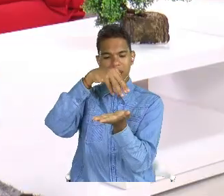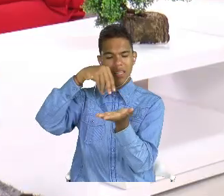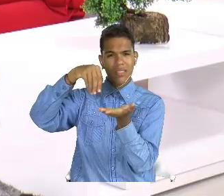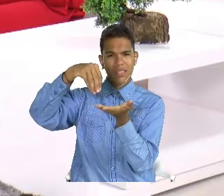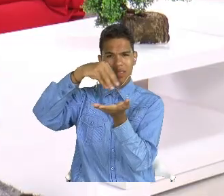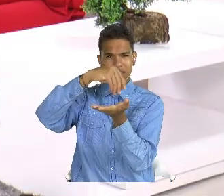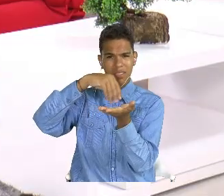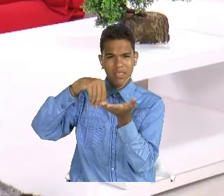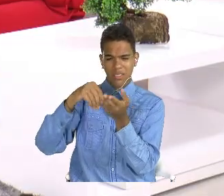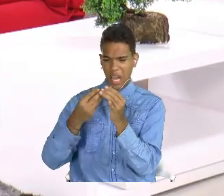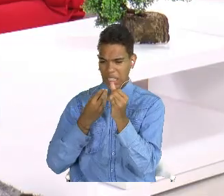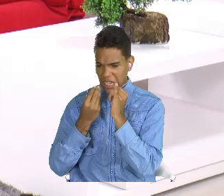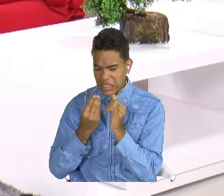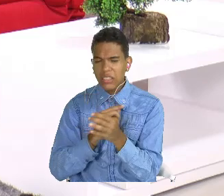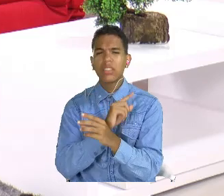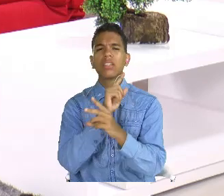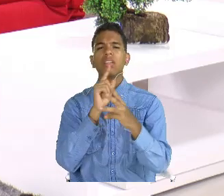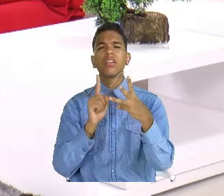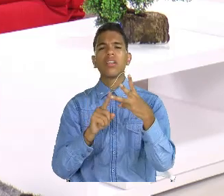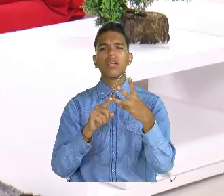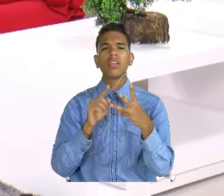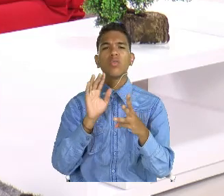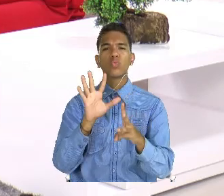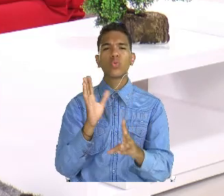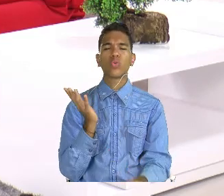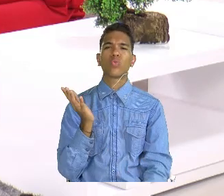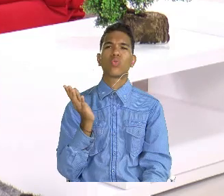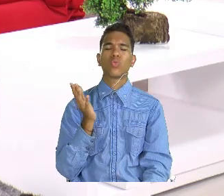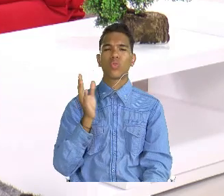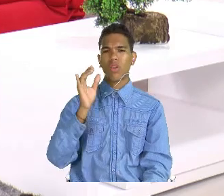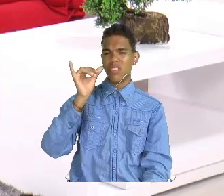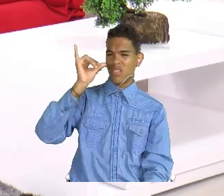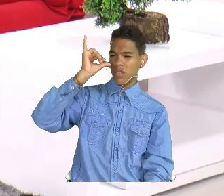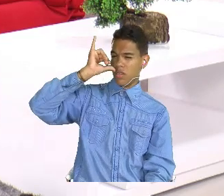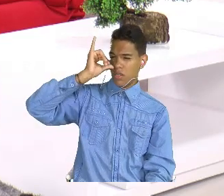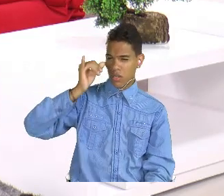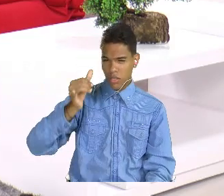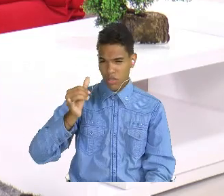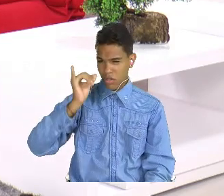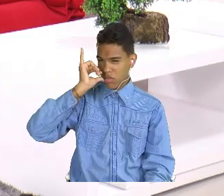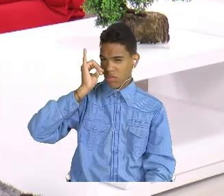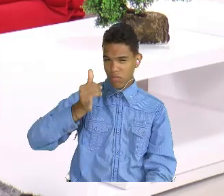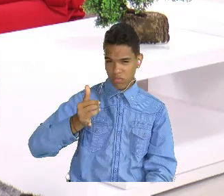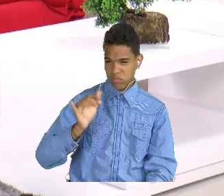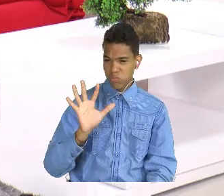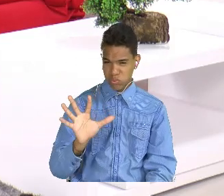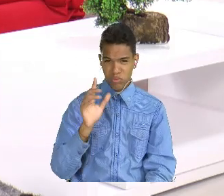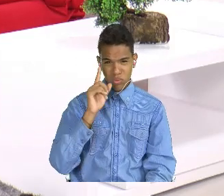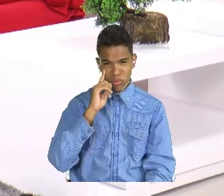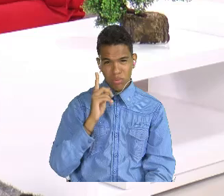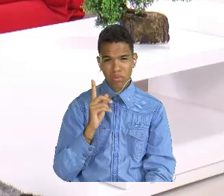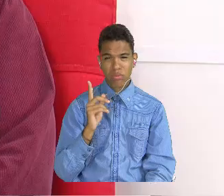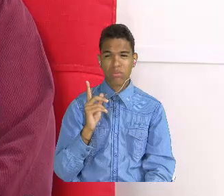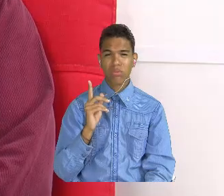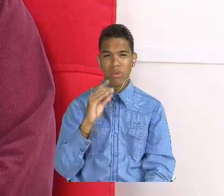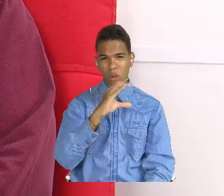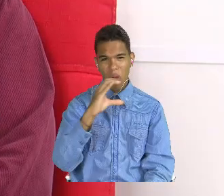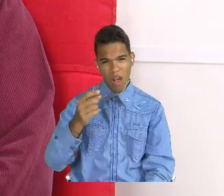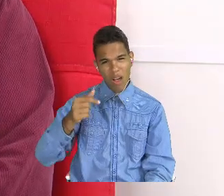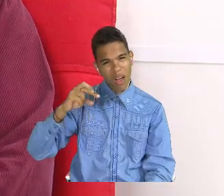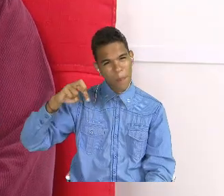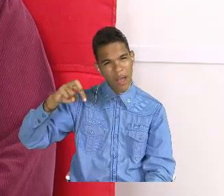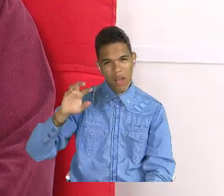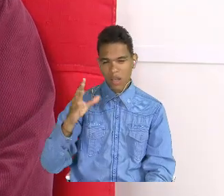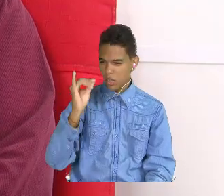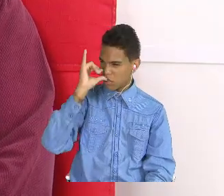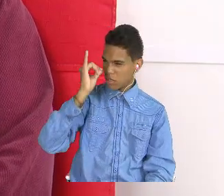Es el consumo también de gaseosa, es el consumo de todo esto, que no, digámoslo, las galguerías, que nos lleva a